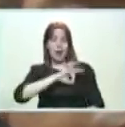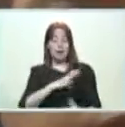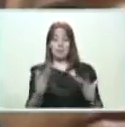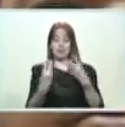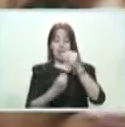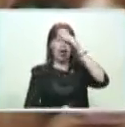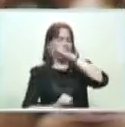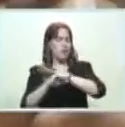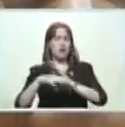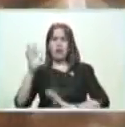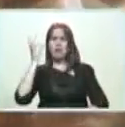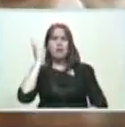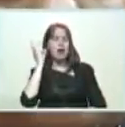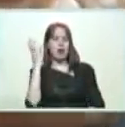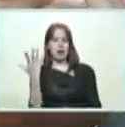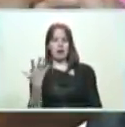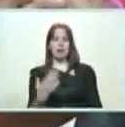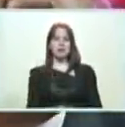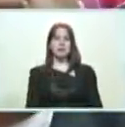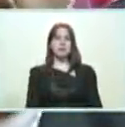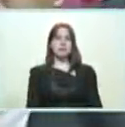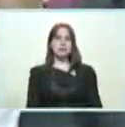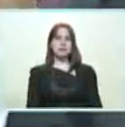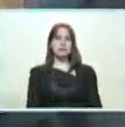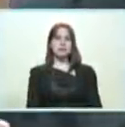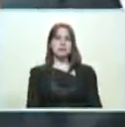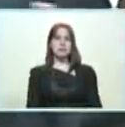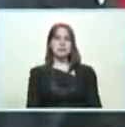ser feminista. No lo hay.